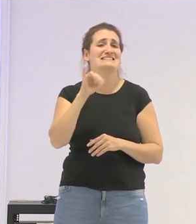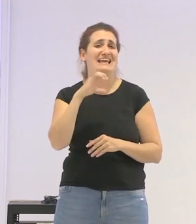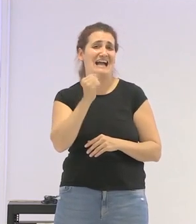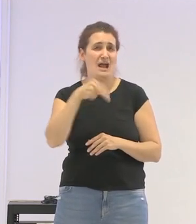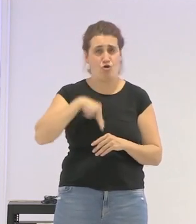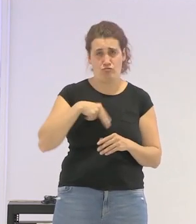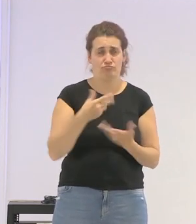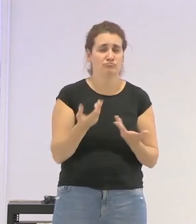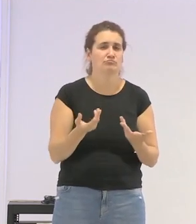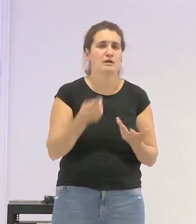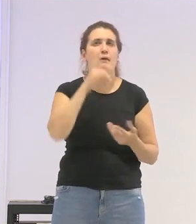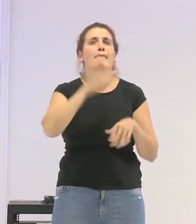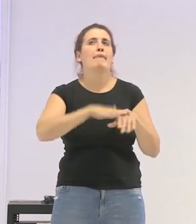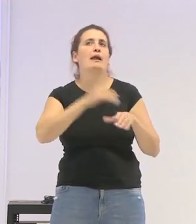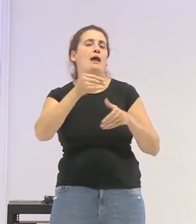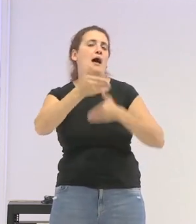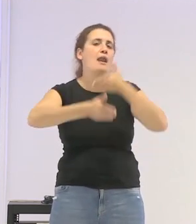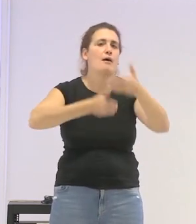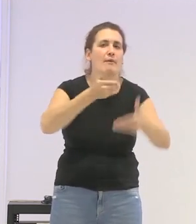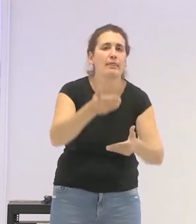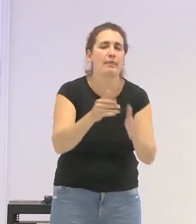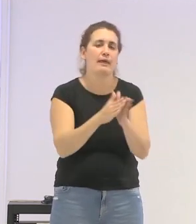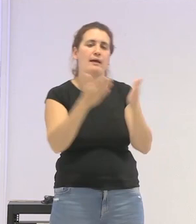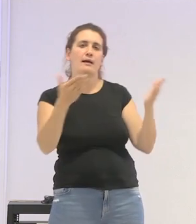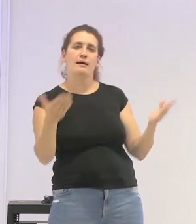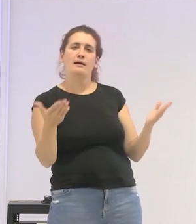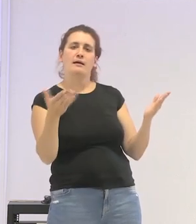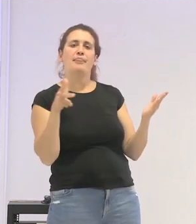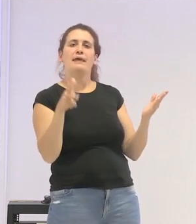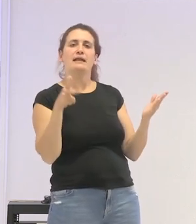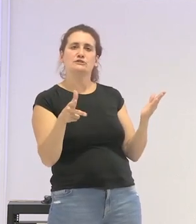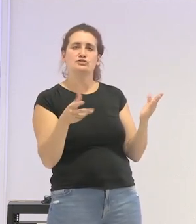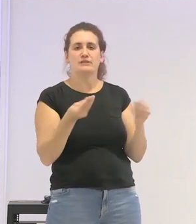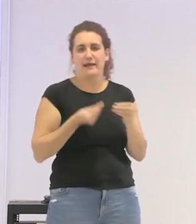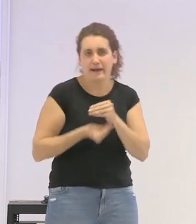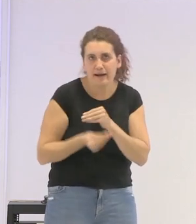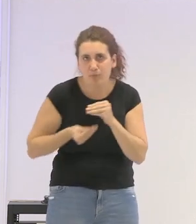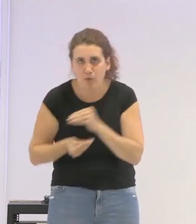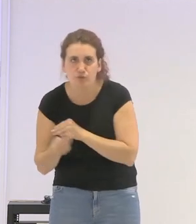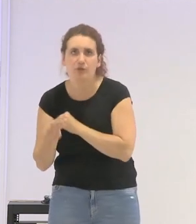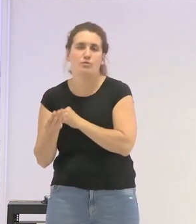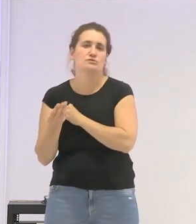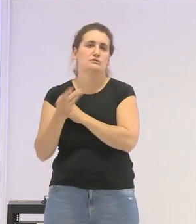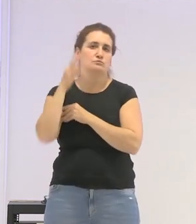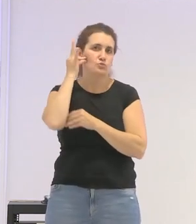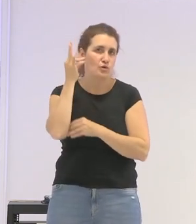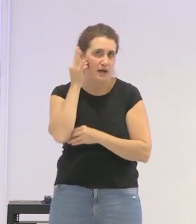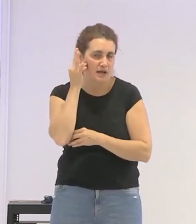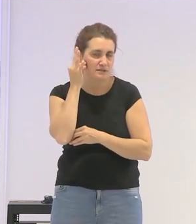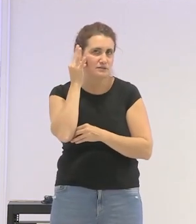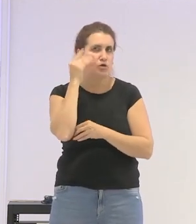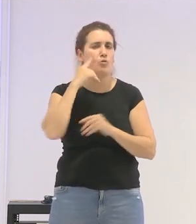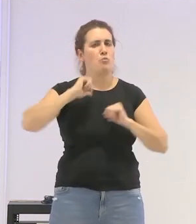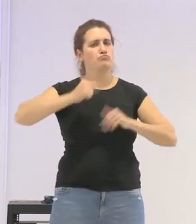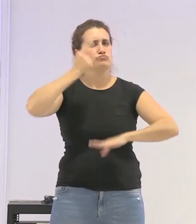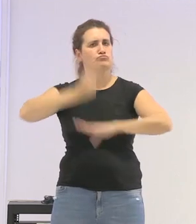para ponerse al avance de la agenda, digamos, de derechos reproductivos de las mujeres, que se, digamos, empezó a